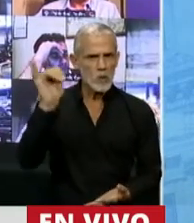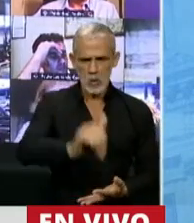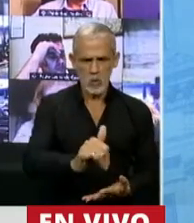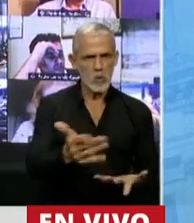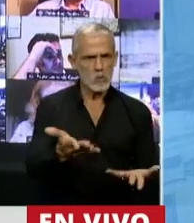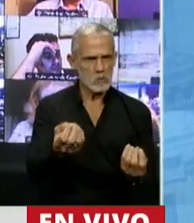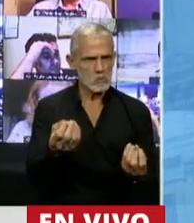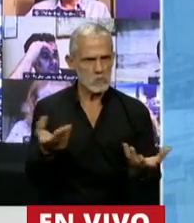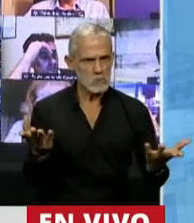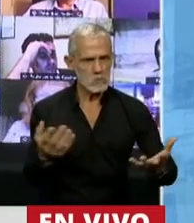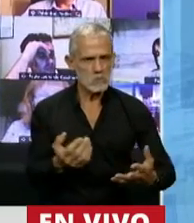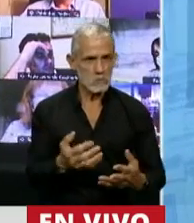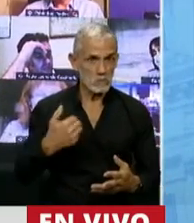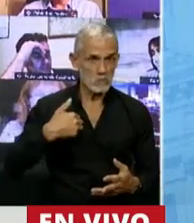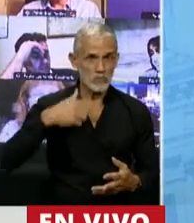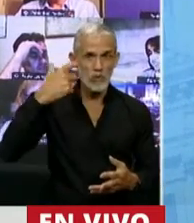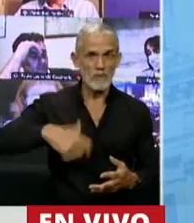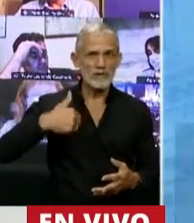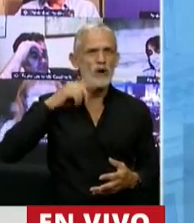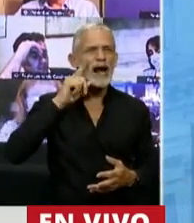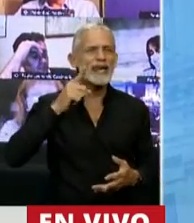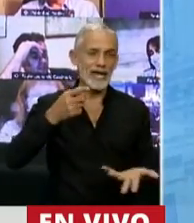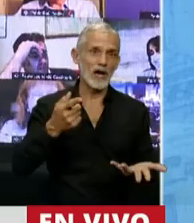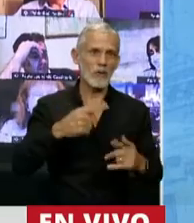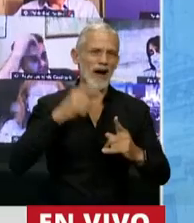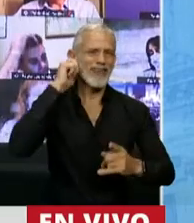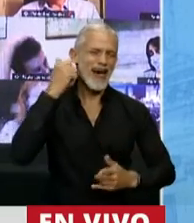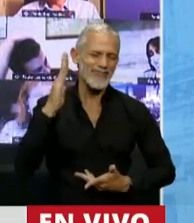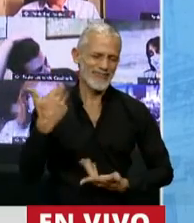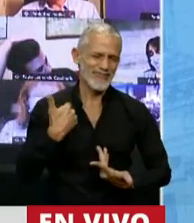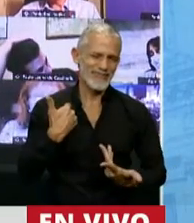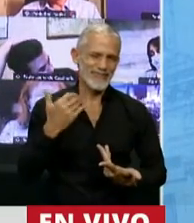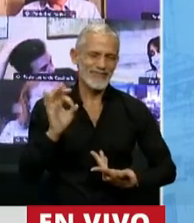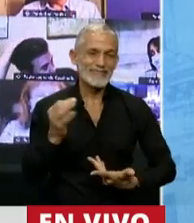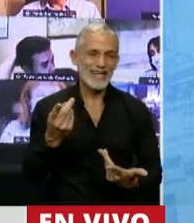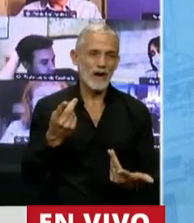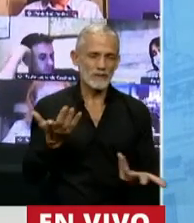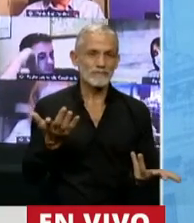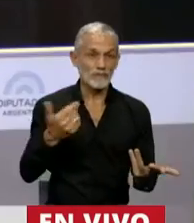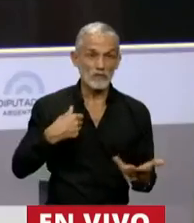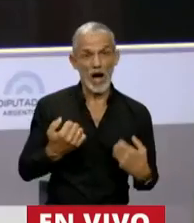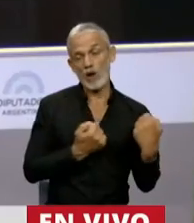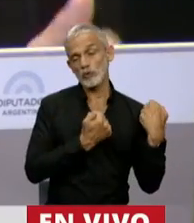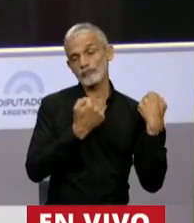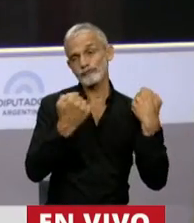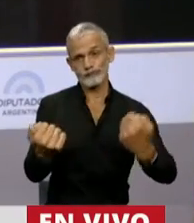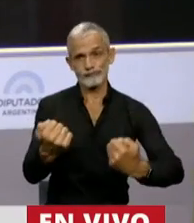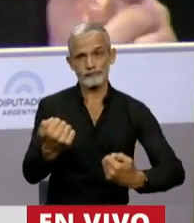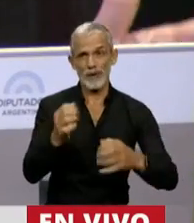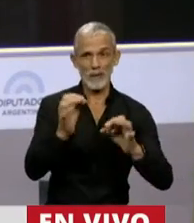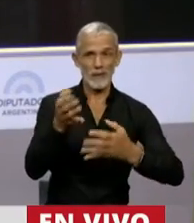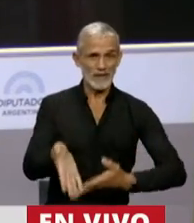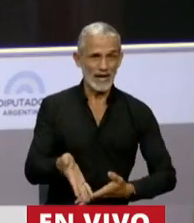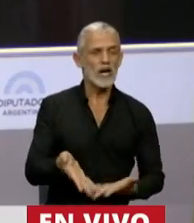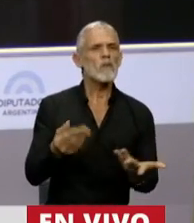venir yo soy personas de riesgo si se quiere por la edad y sin embargo agarré mi auto y vine inclusive ahora